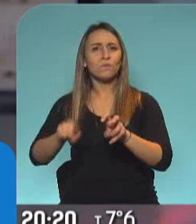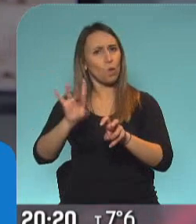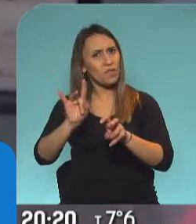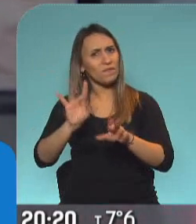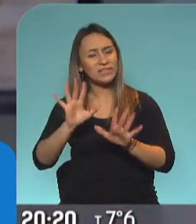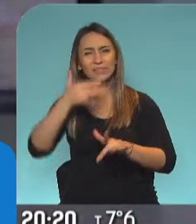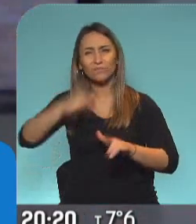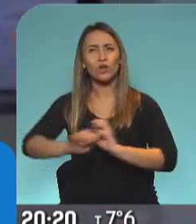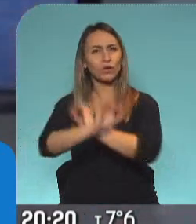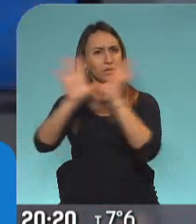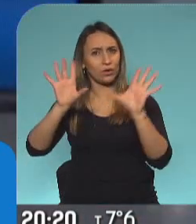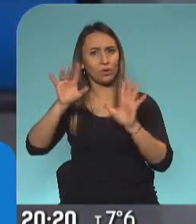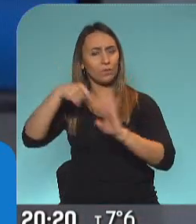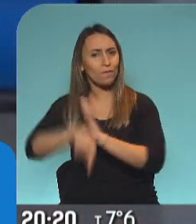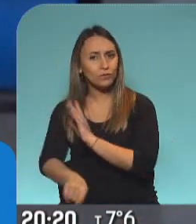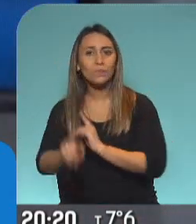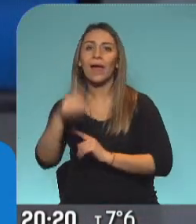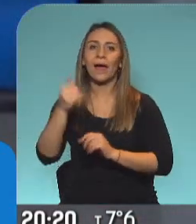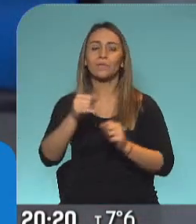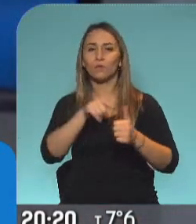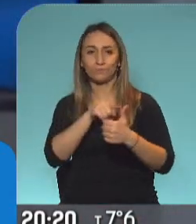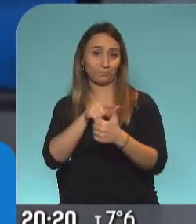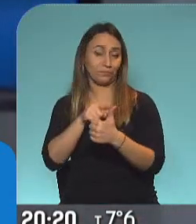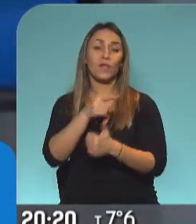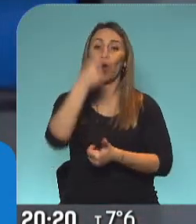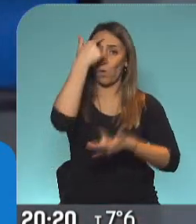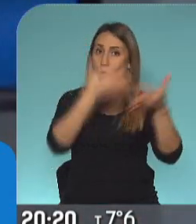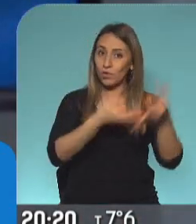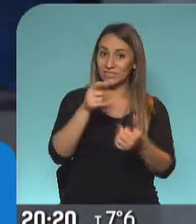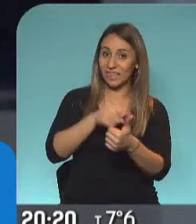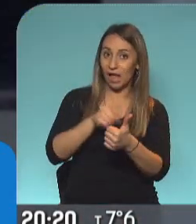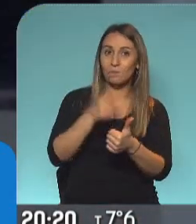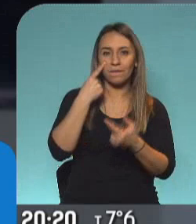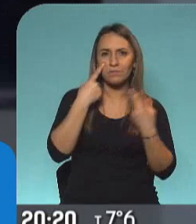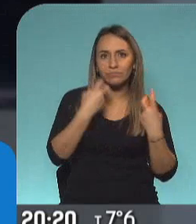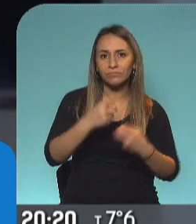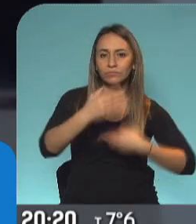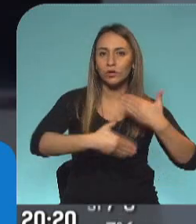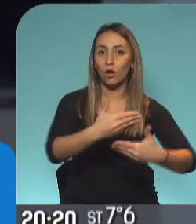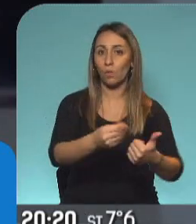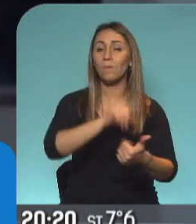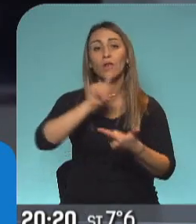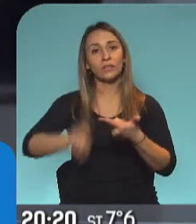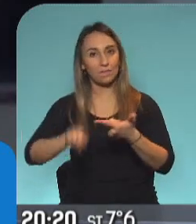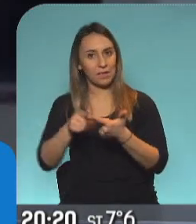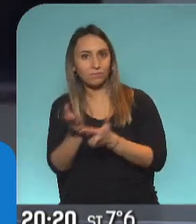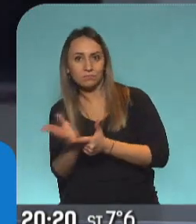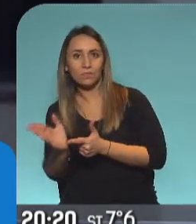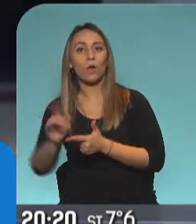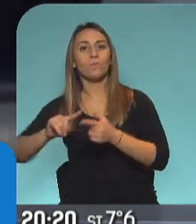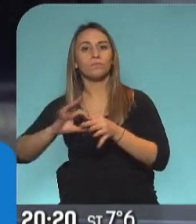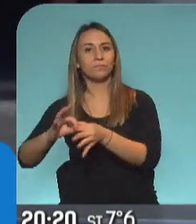porque tiene una pata policial, que es lo que escuchábamos recién, una pata judicial, que es como va a ir avanzando la investigación, y una pata, por supuesto,